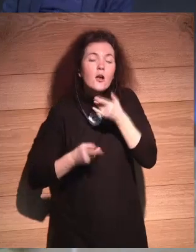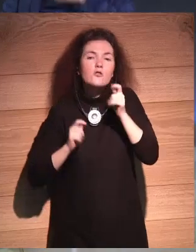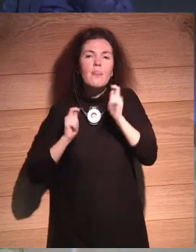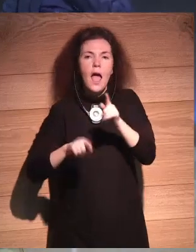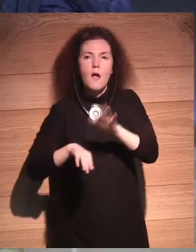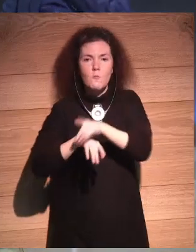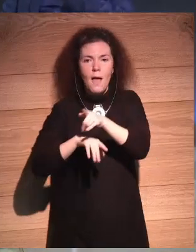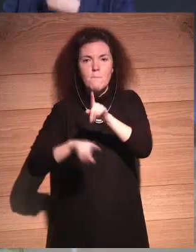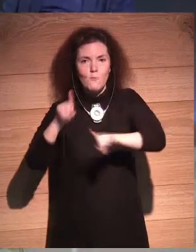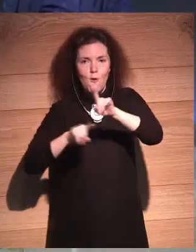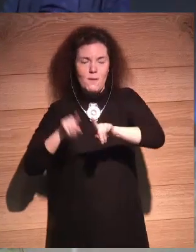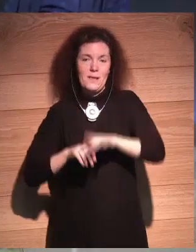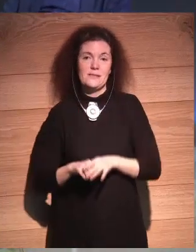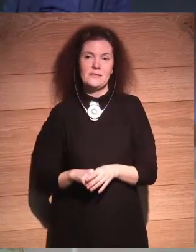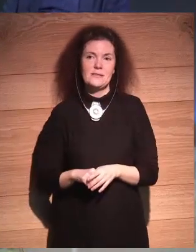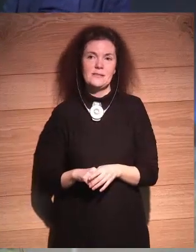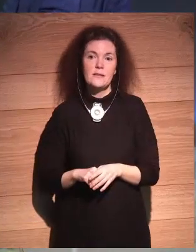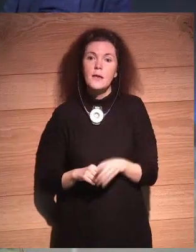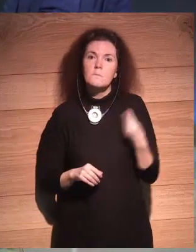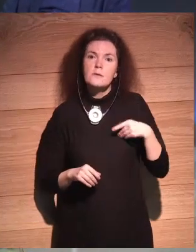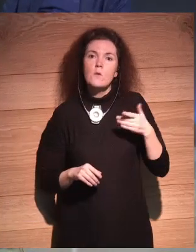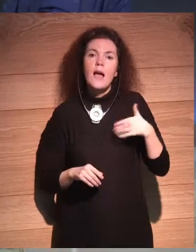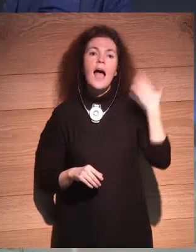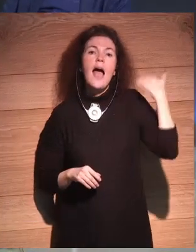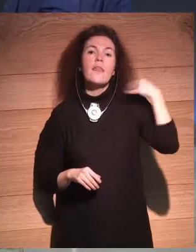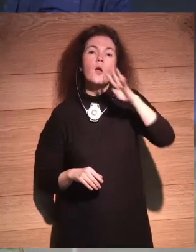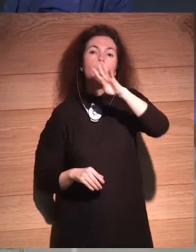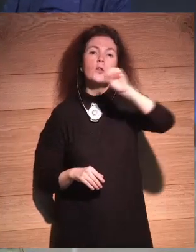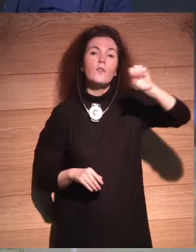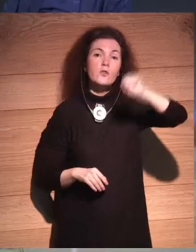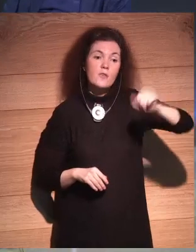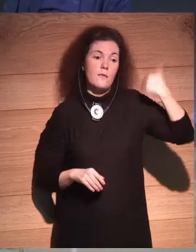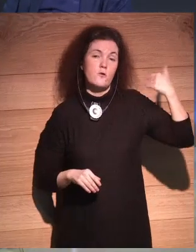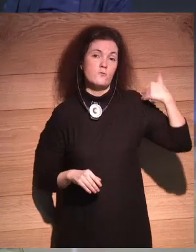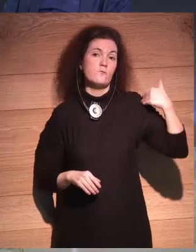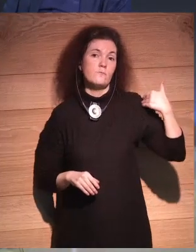problemas. Y esto era lo que pasaba hace casi 400 años,